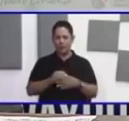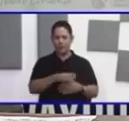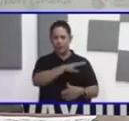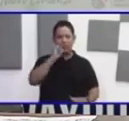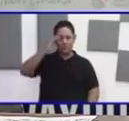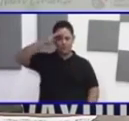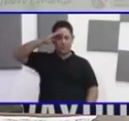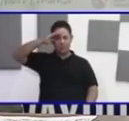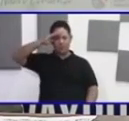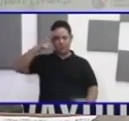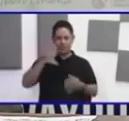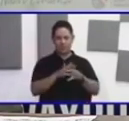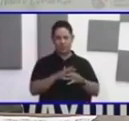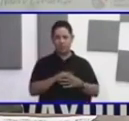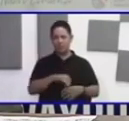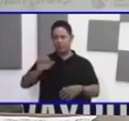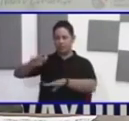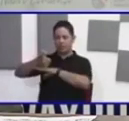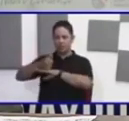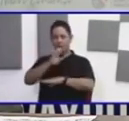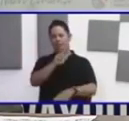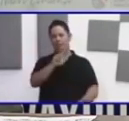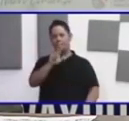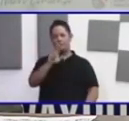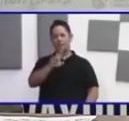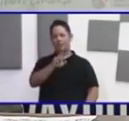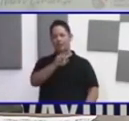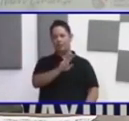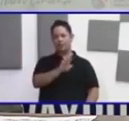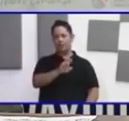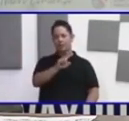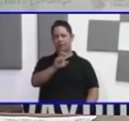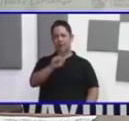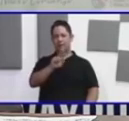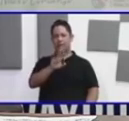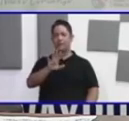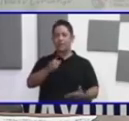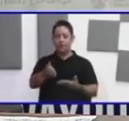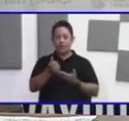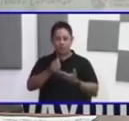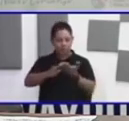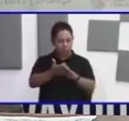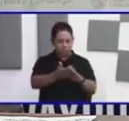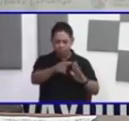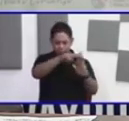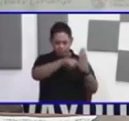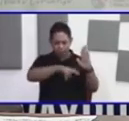de la policía en cabeza de usted, doctor Eber, y necesitamos la ayuda de la comunidad y el acatamiento de todos los decretos que